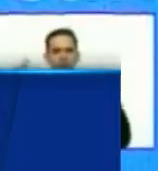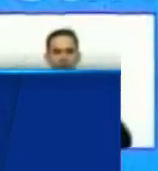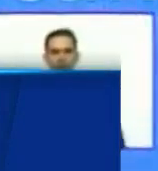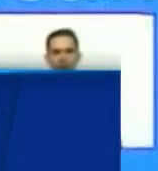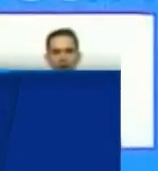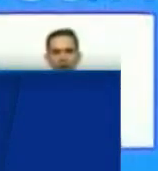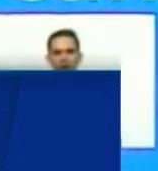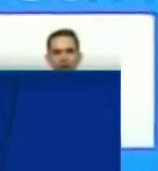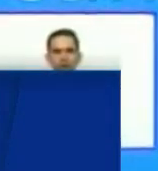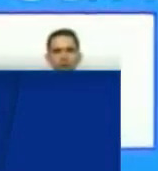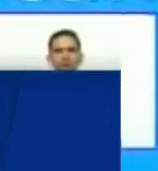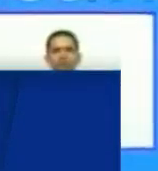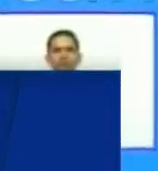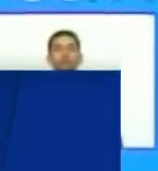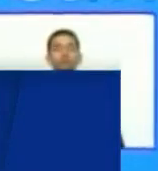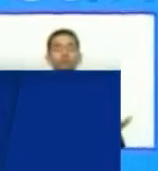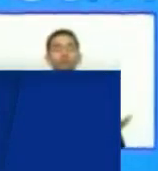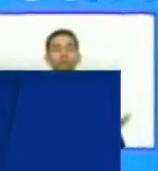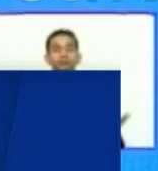Para terminar,